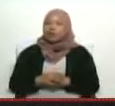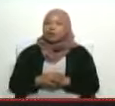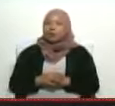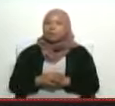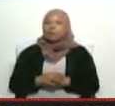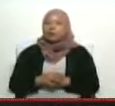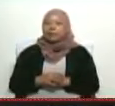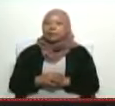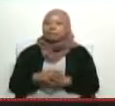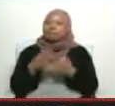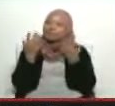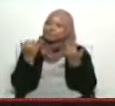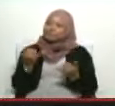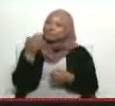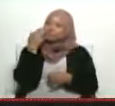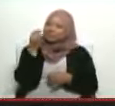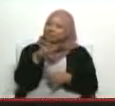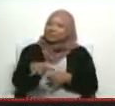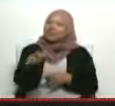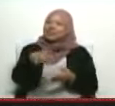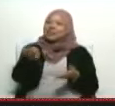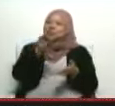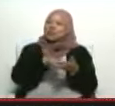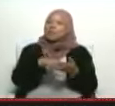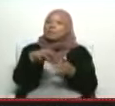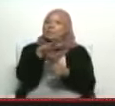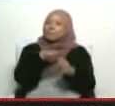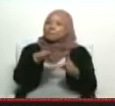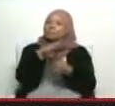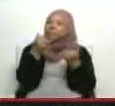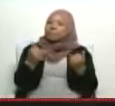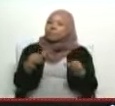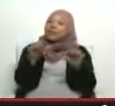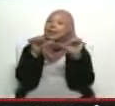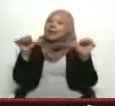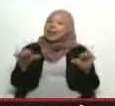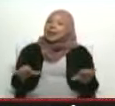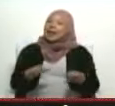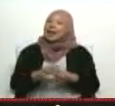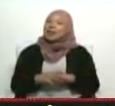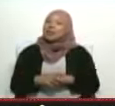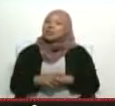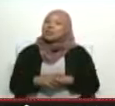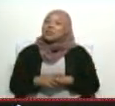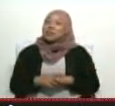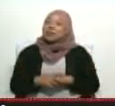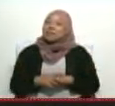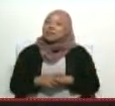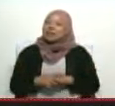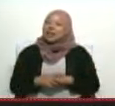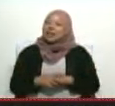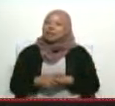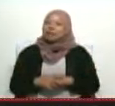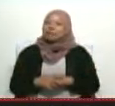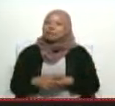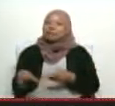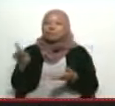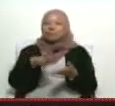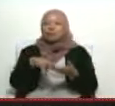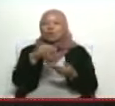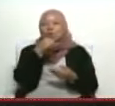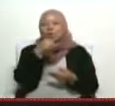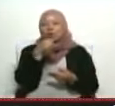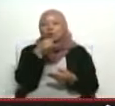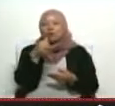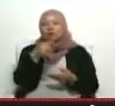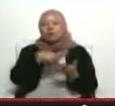obsesión reiterada, sistemática, de reincidir una y otra vez